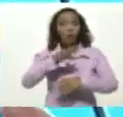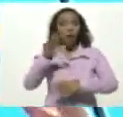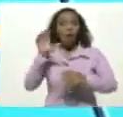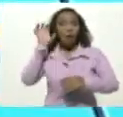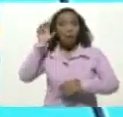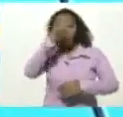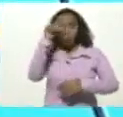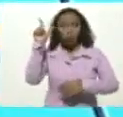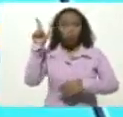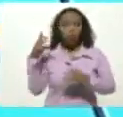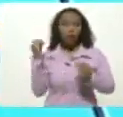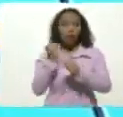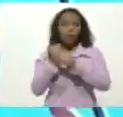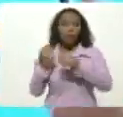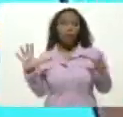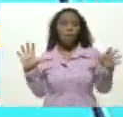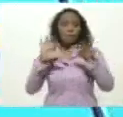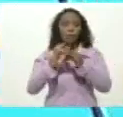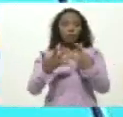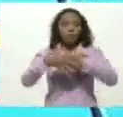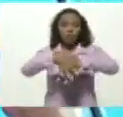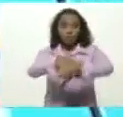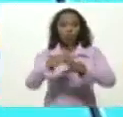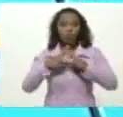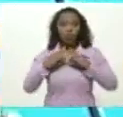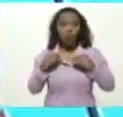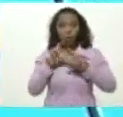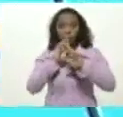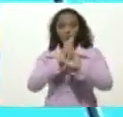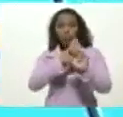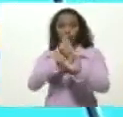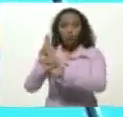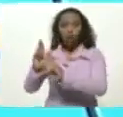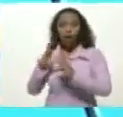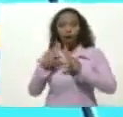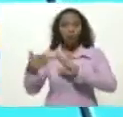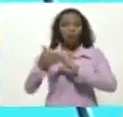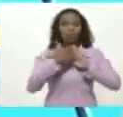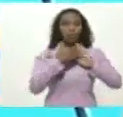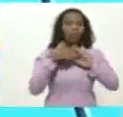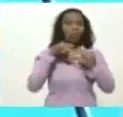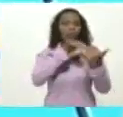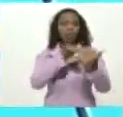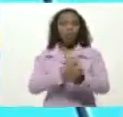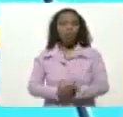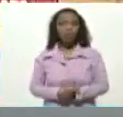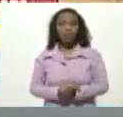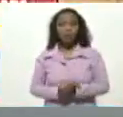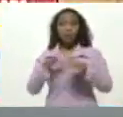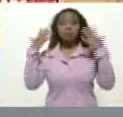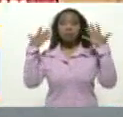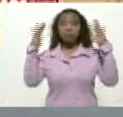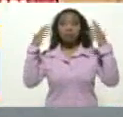de Venezuela. Trabajamos juntas y juntos para dar respuesta ante los ataques de la guerra. Bueno, Marjorie, un